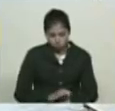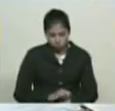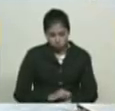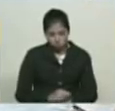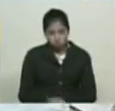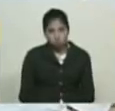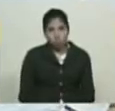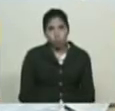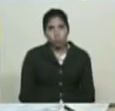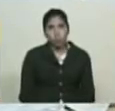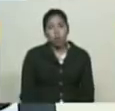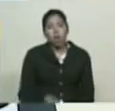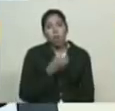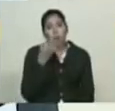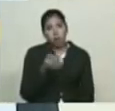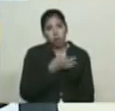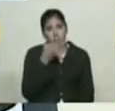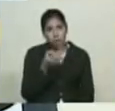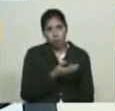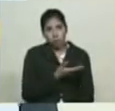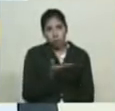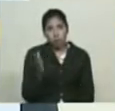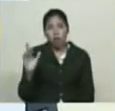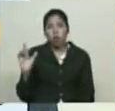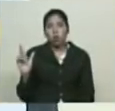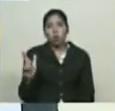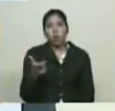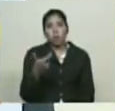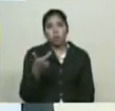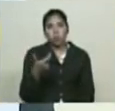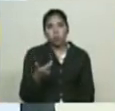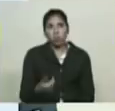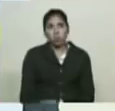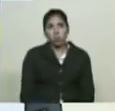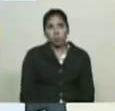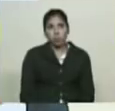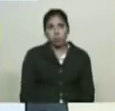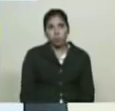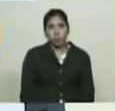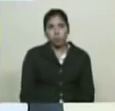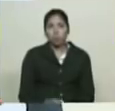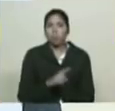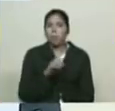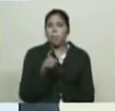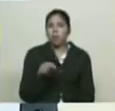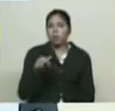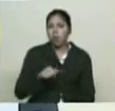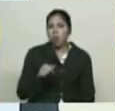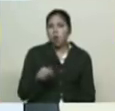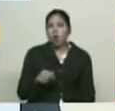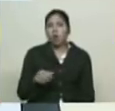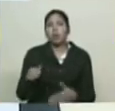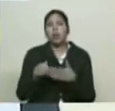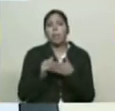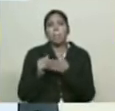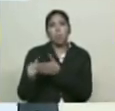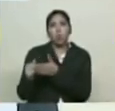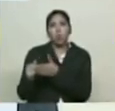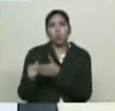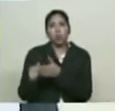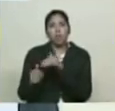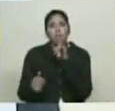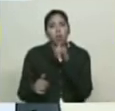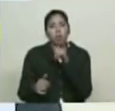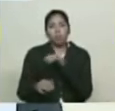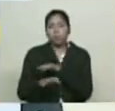Buenas tardes, presidente. Dayana Ferreira por Globovisión. Mi pregunta está relacionada a que hoy la mesa de la Unidad Democrática anunció que no irá